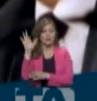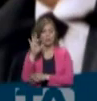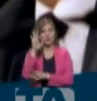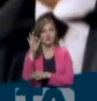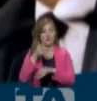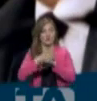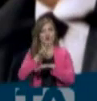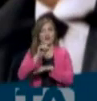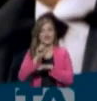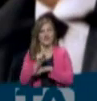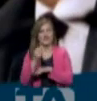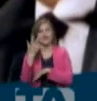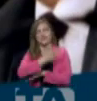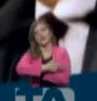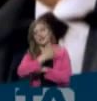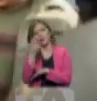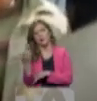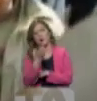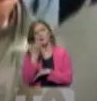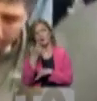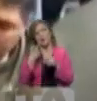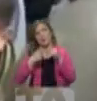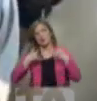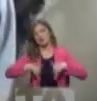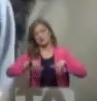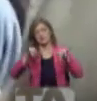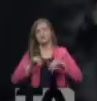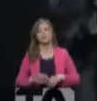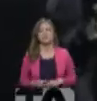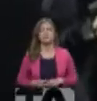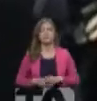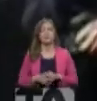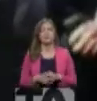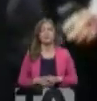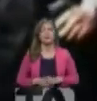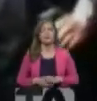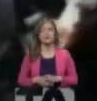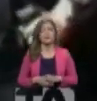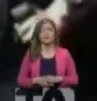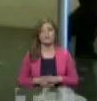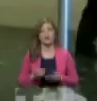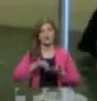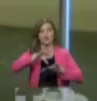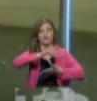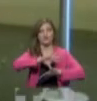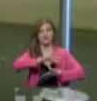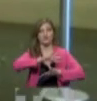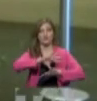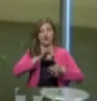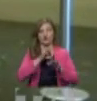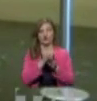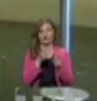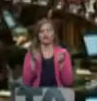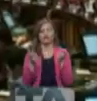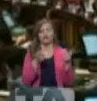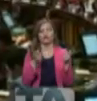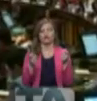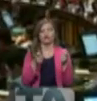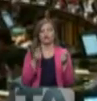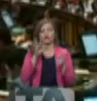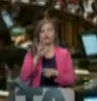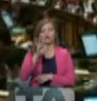La emergencia duró 3 días a nivel nacional, pero se extendió de forma indefinida en Quito. La Asamblea Nacional funcionó bajo esta figura